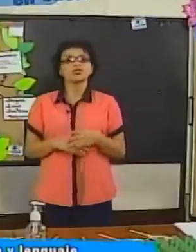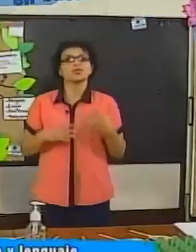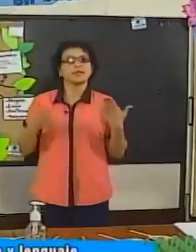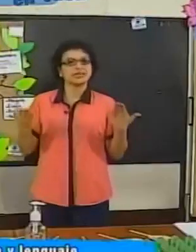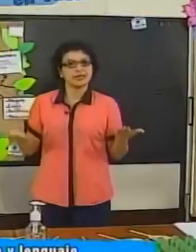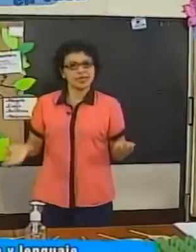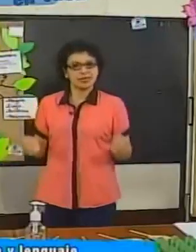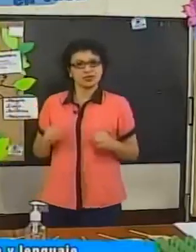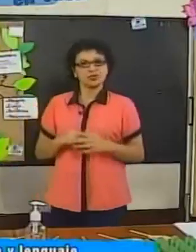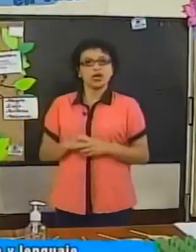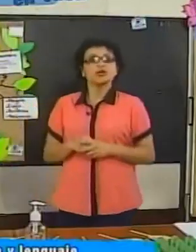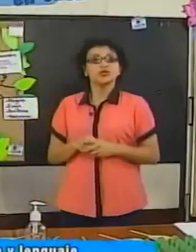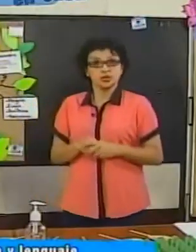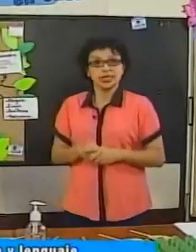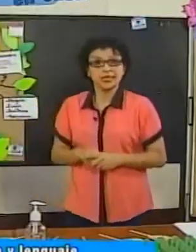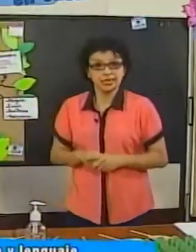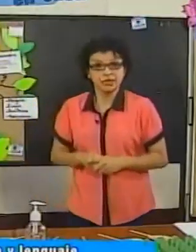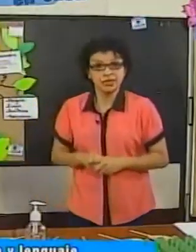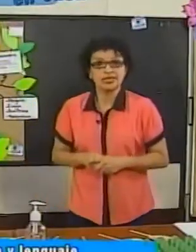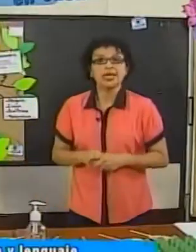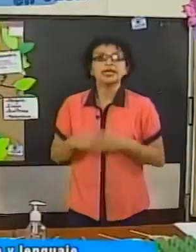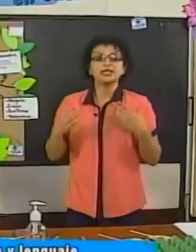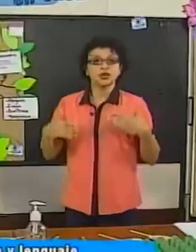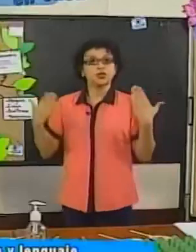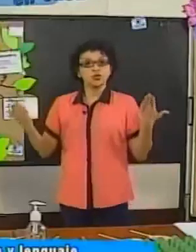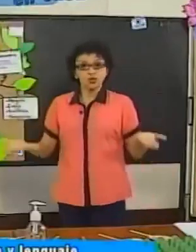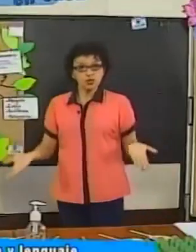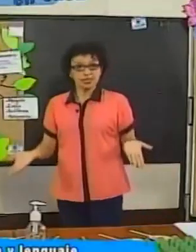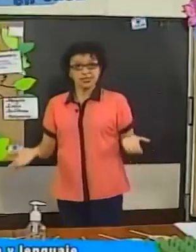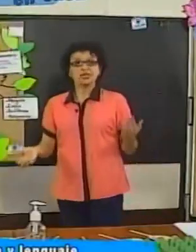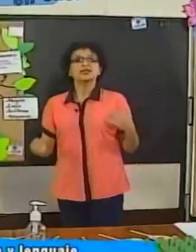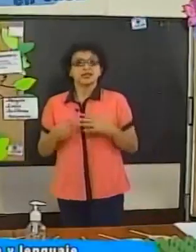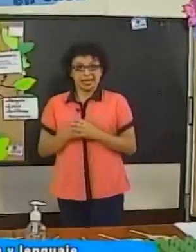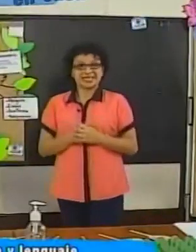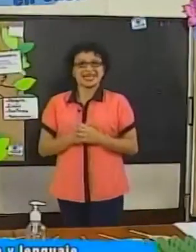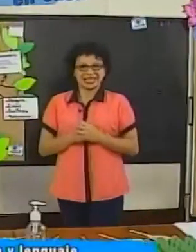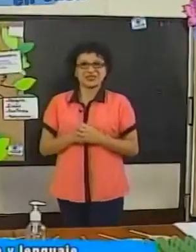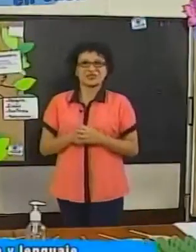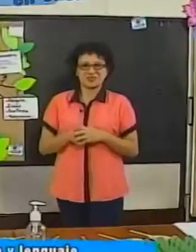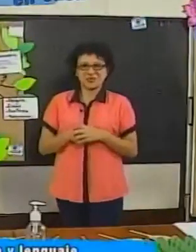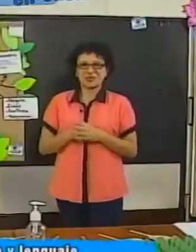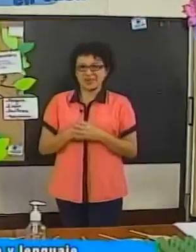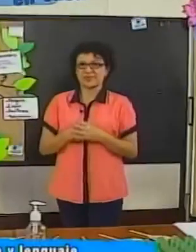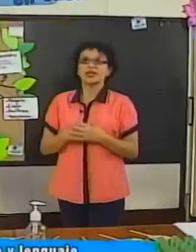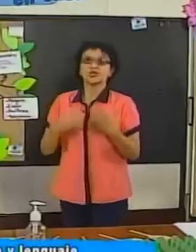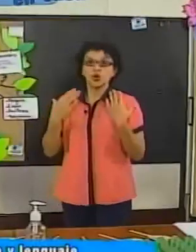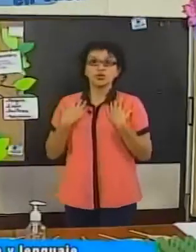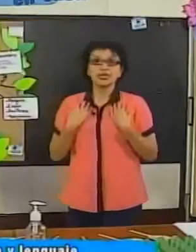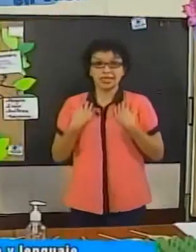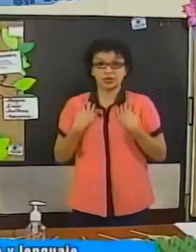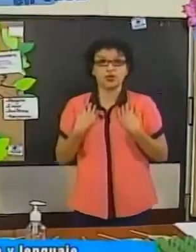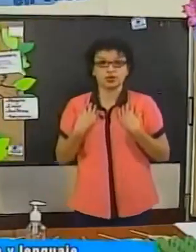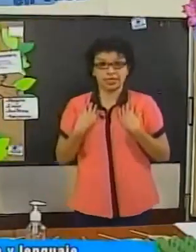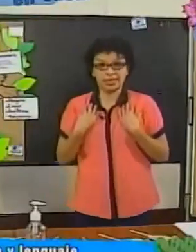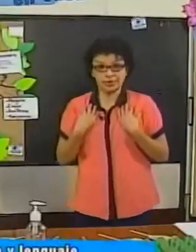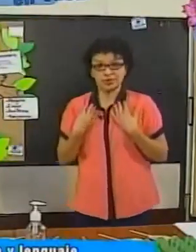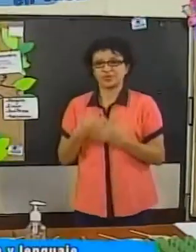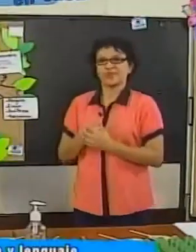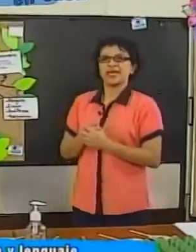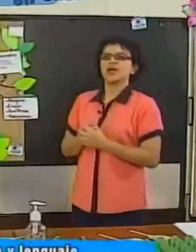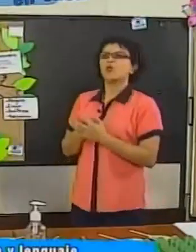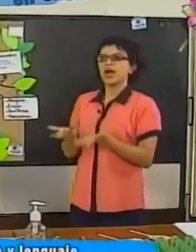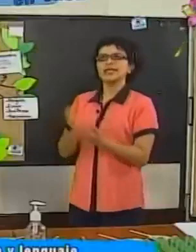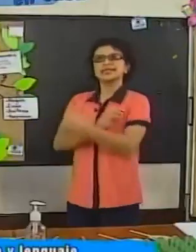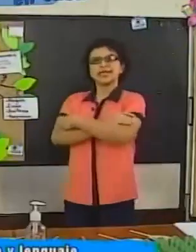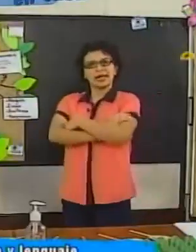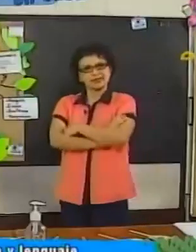emociones son pensamientos, son sensaciones y son conductas. Exacto. Muy bien. Son cosas que todos sentimos.